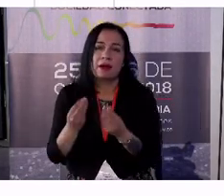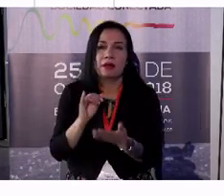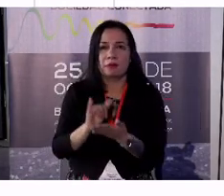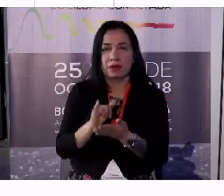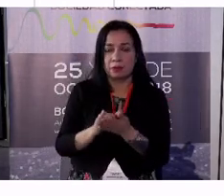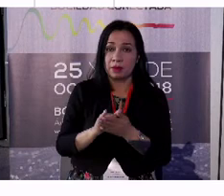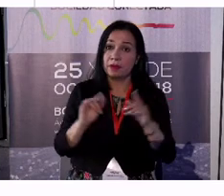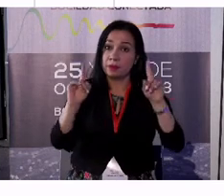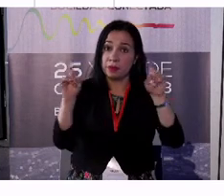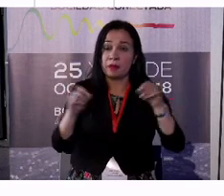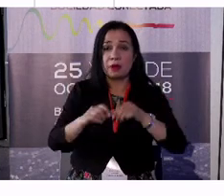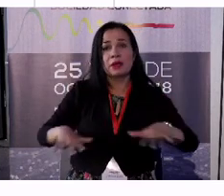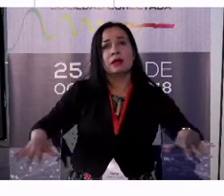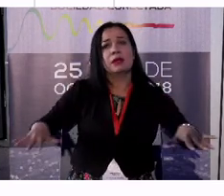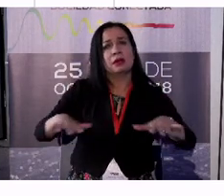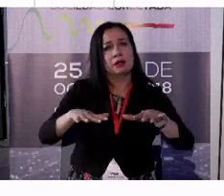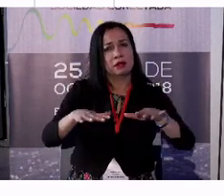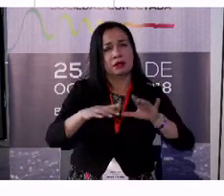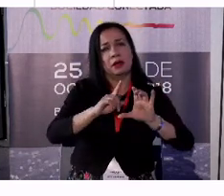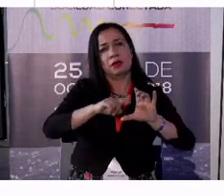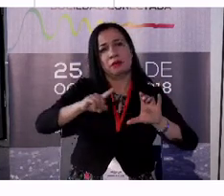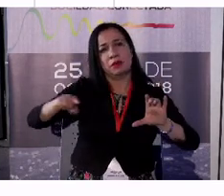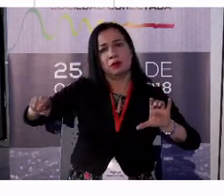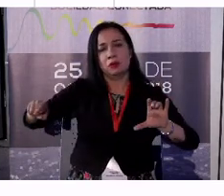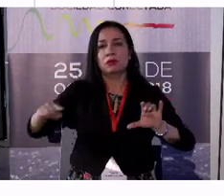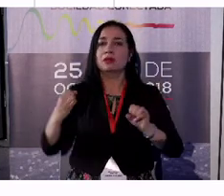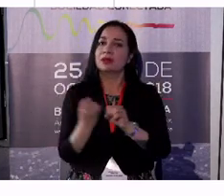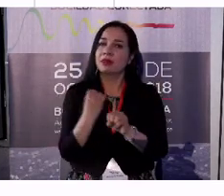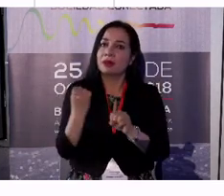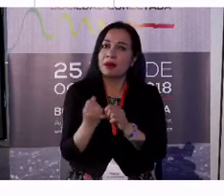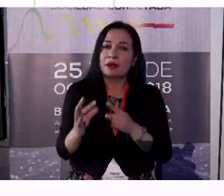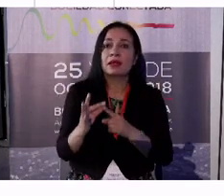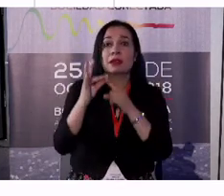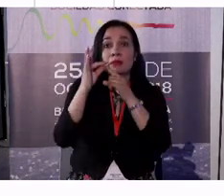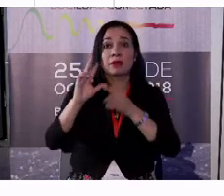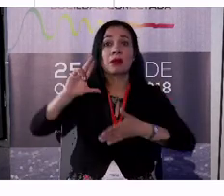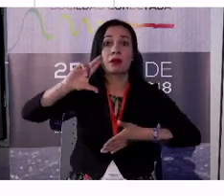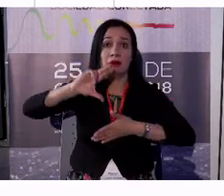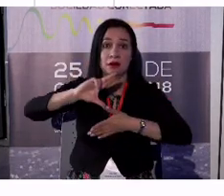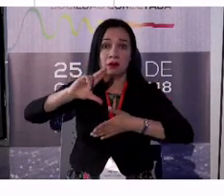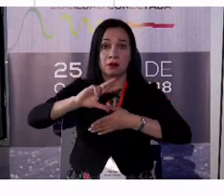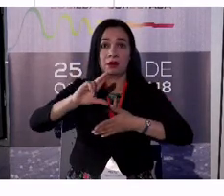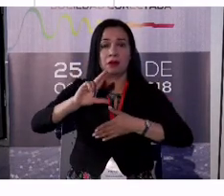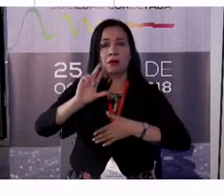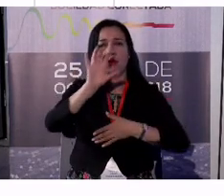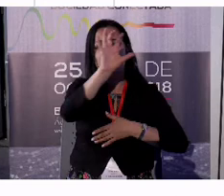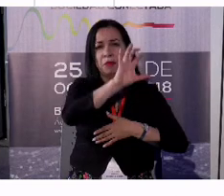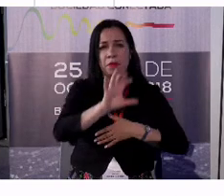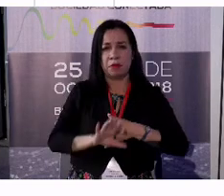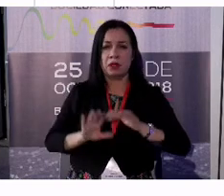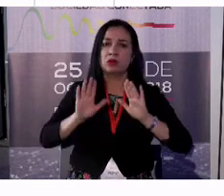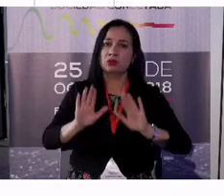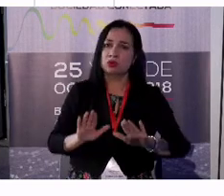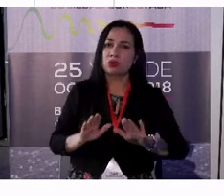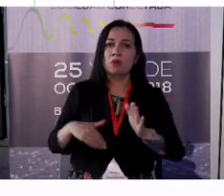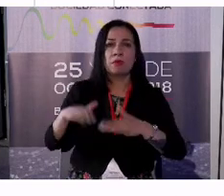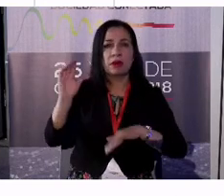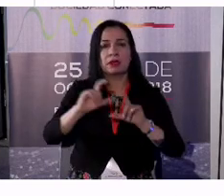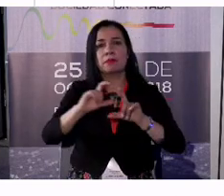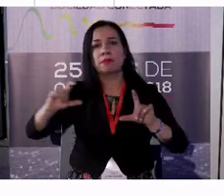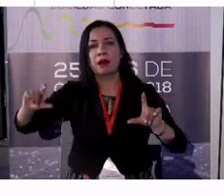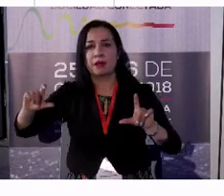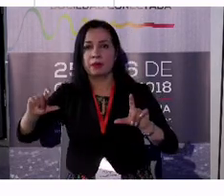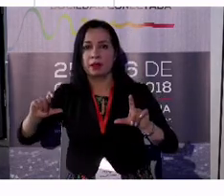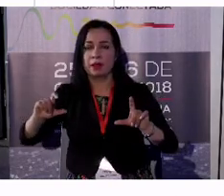de trabajo. En particular en América Latina hay mucho ojo puesto en la banda C, en la banda de 3.5 GHz y en las bandas de 26